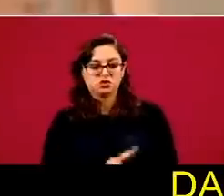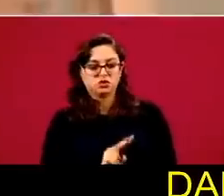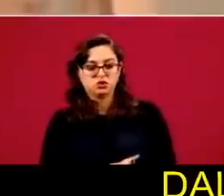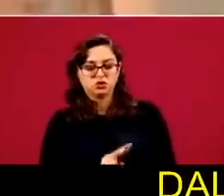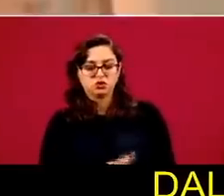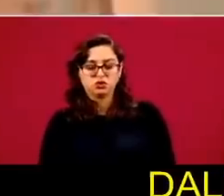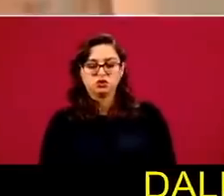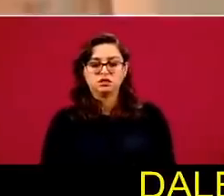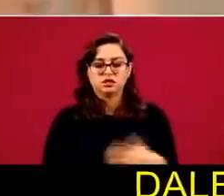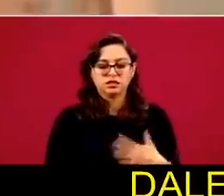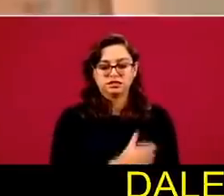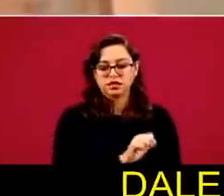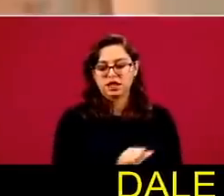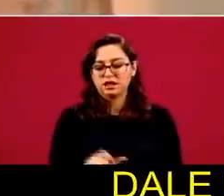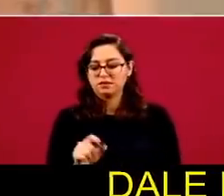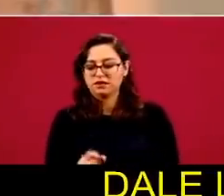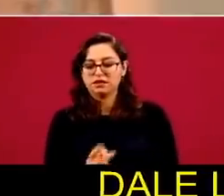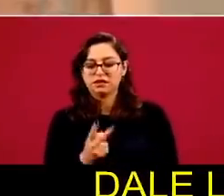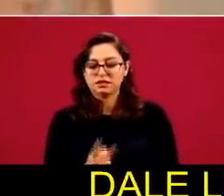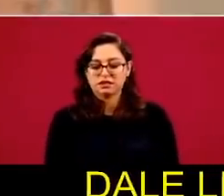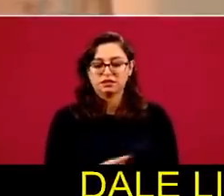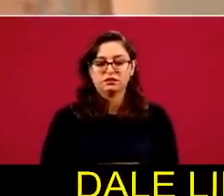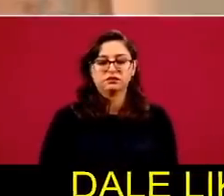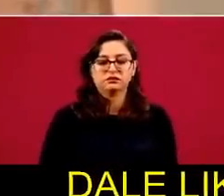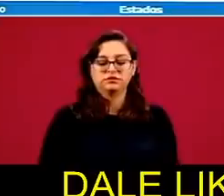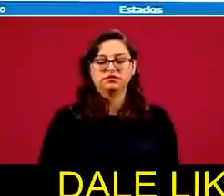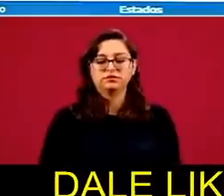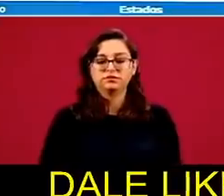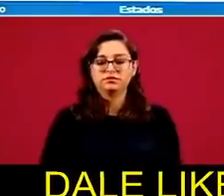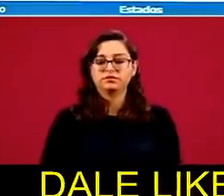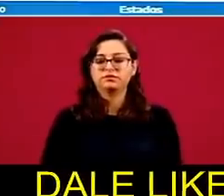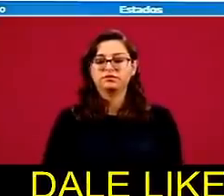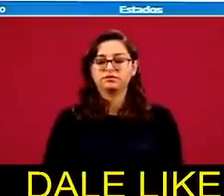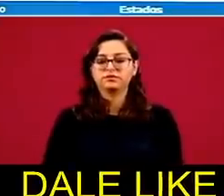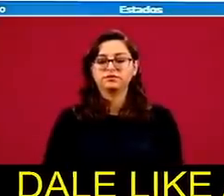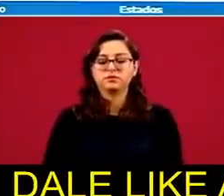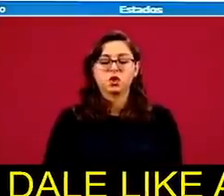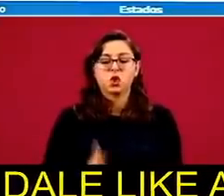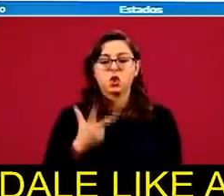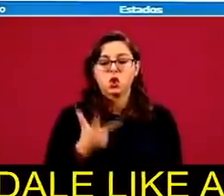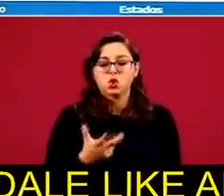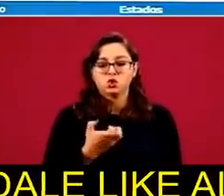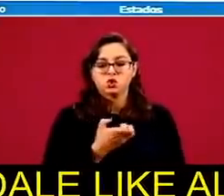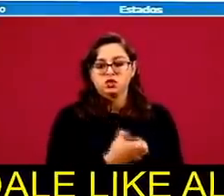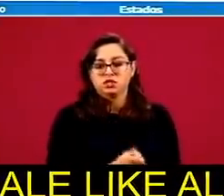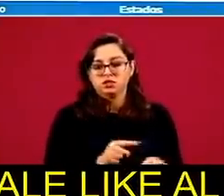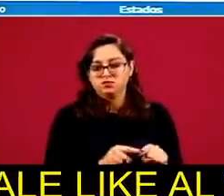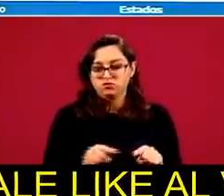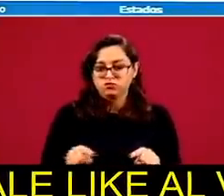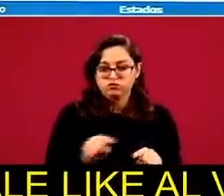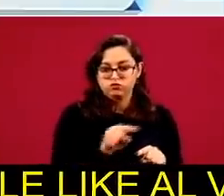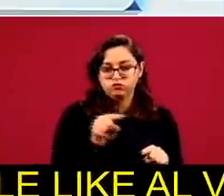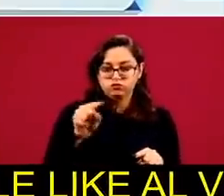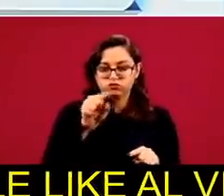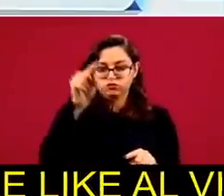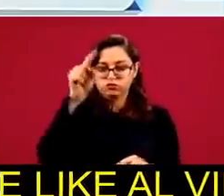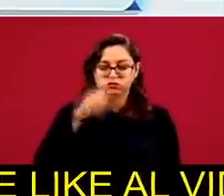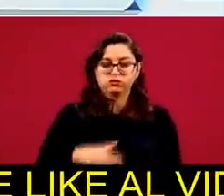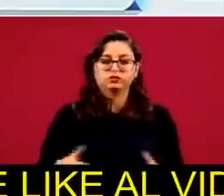y pasan a lo largo de él en una ruta que recorre ocho entidades adelante